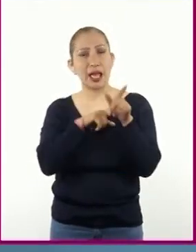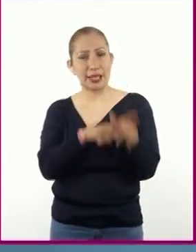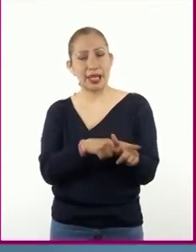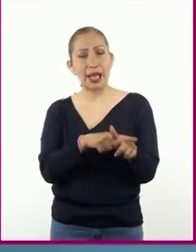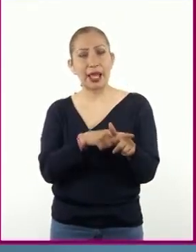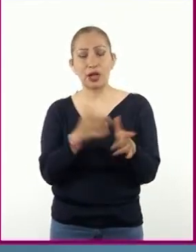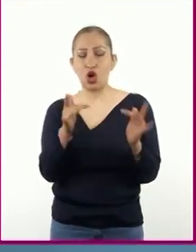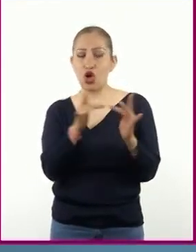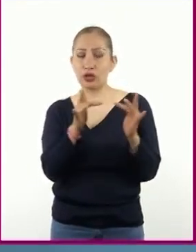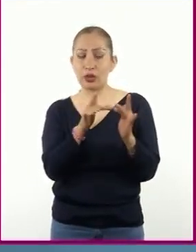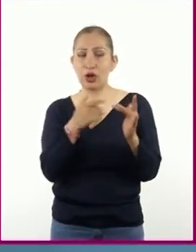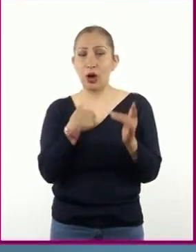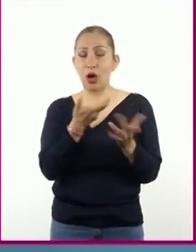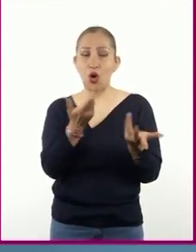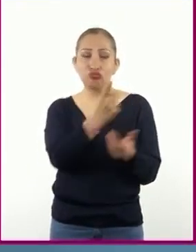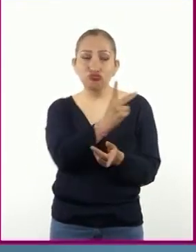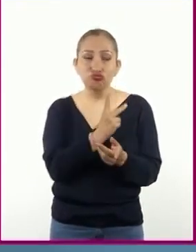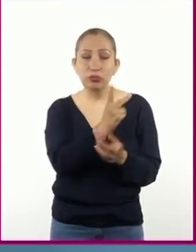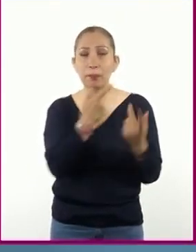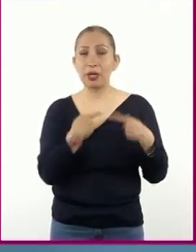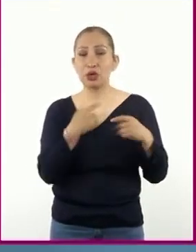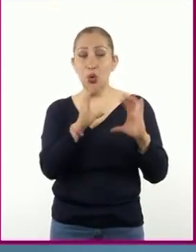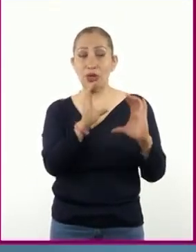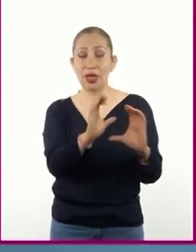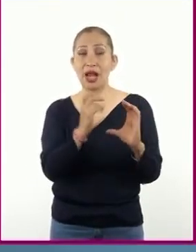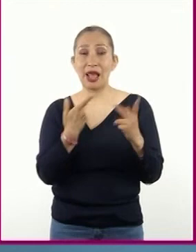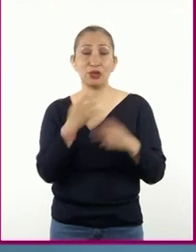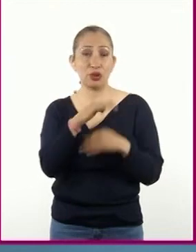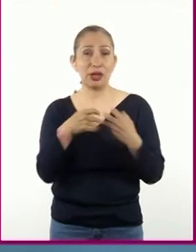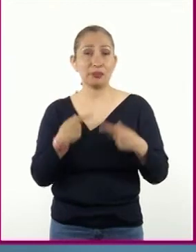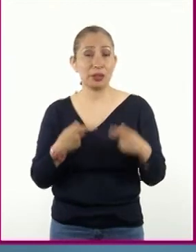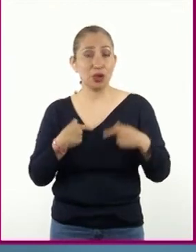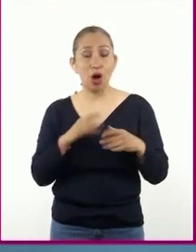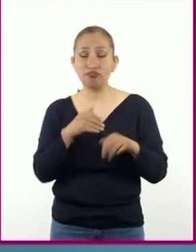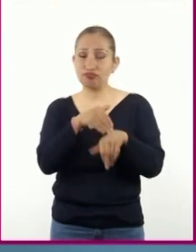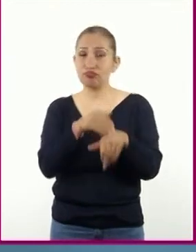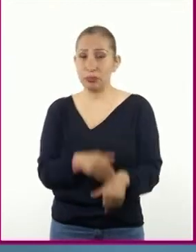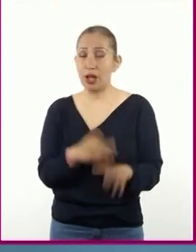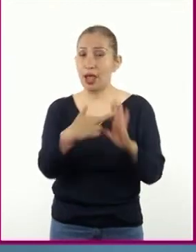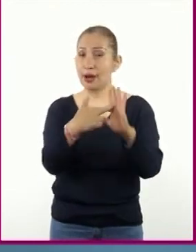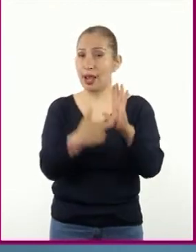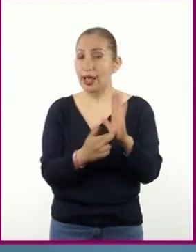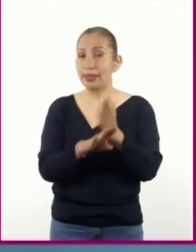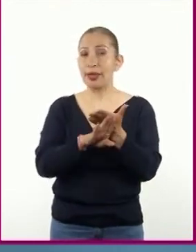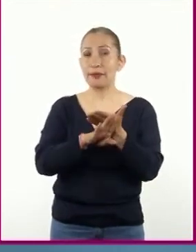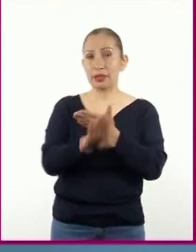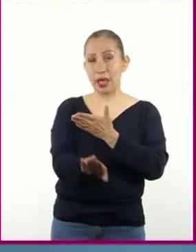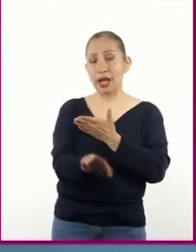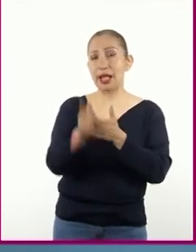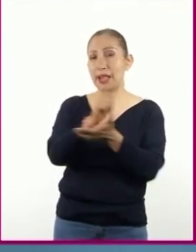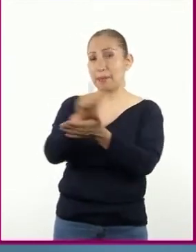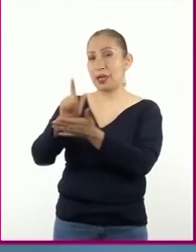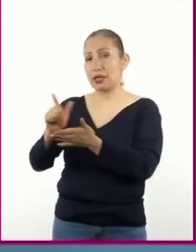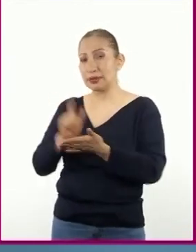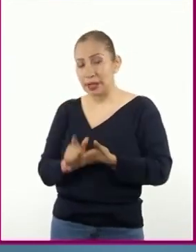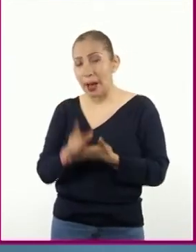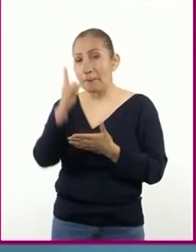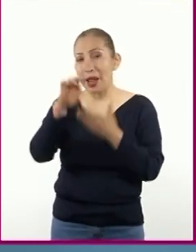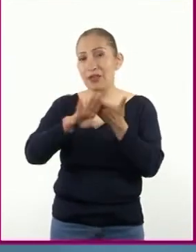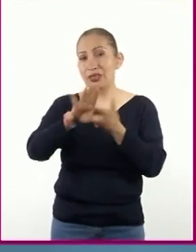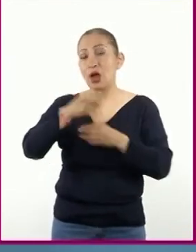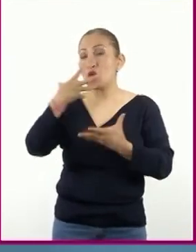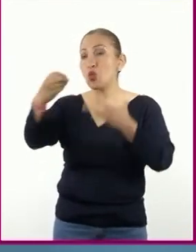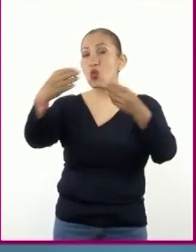el contacto con nuestros pares y cuidar a nuestros seres queridos cumpliendo con las normas de prevención y limpieza para evitar